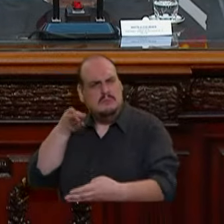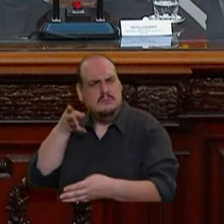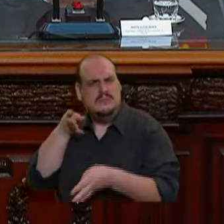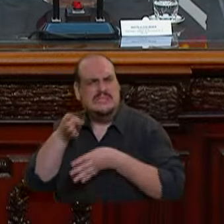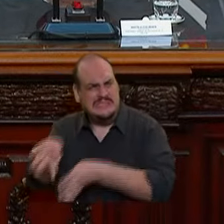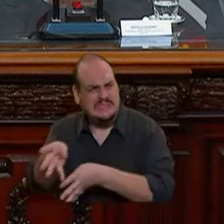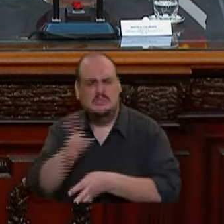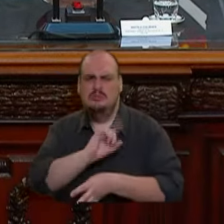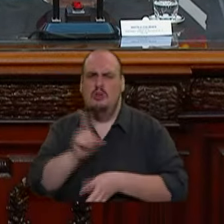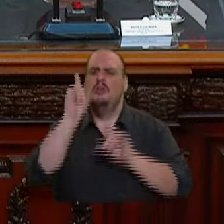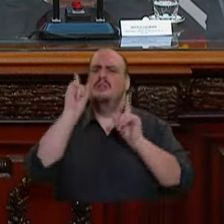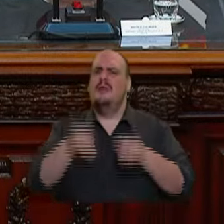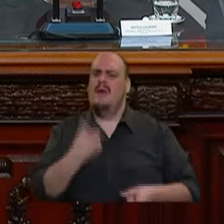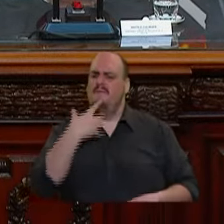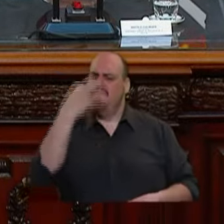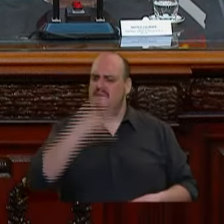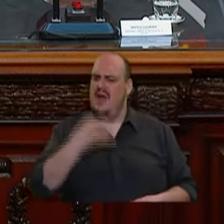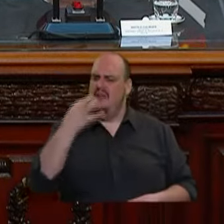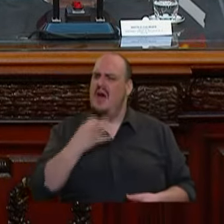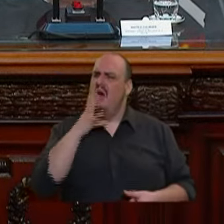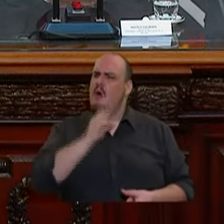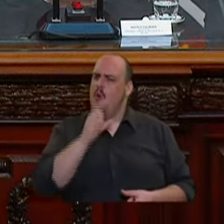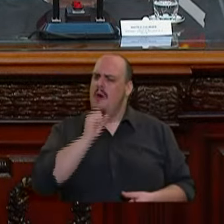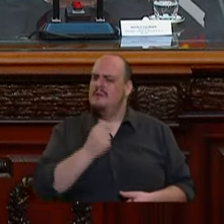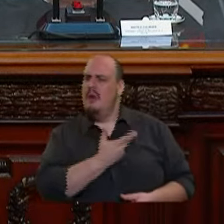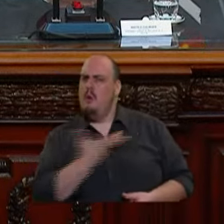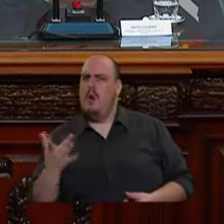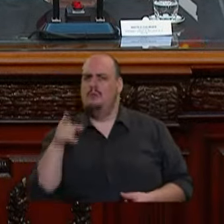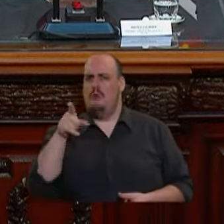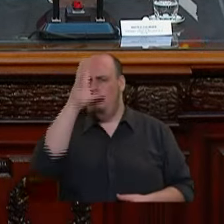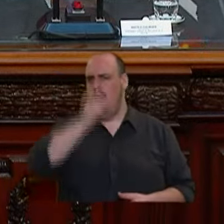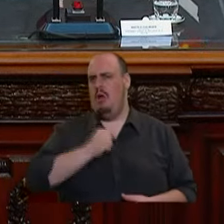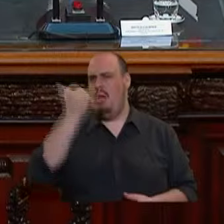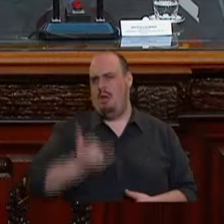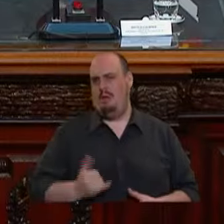cantidad de verdades que es capaz de soportar.